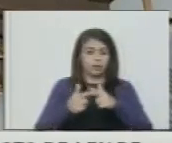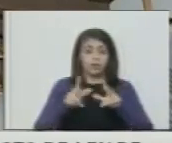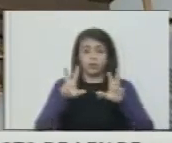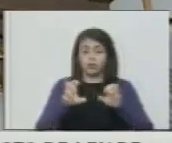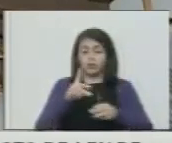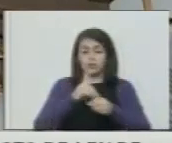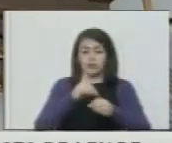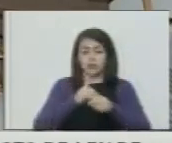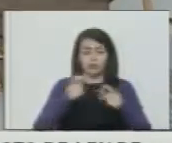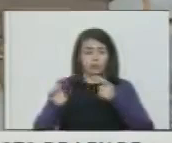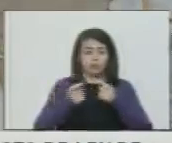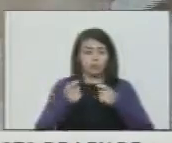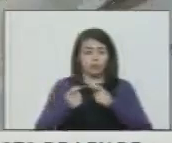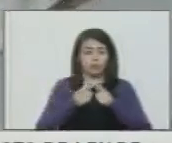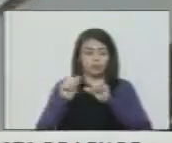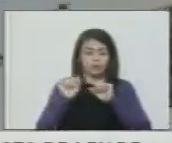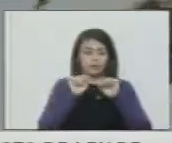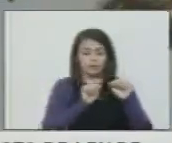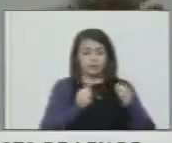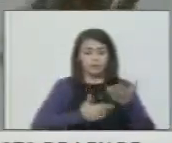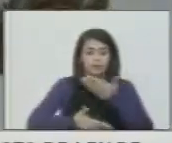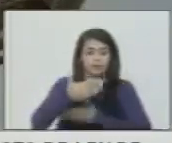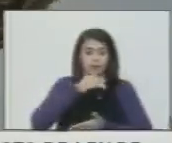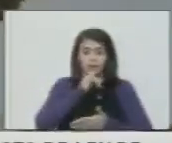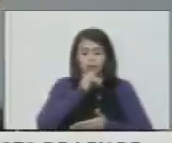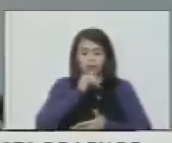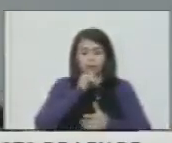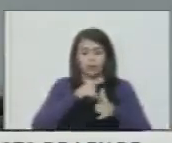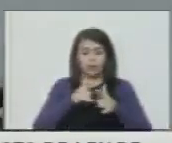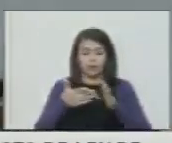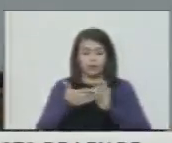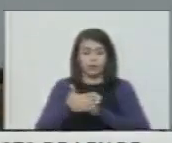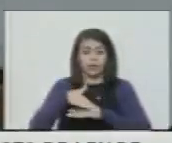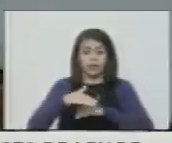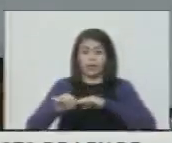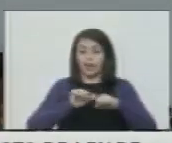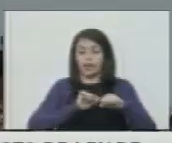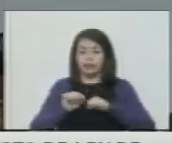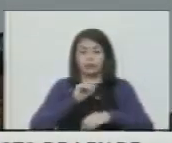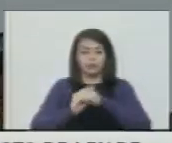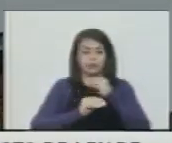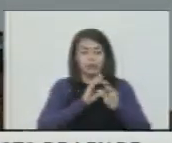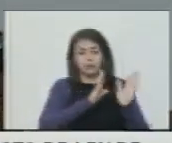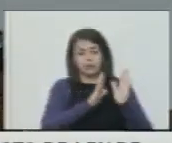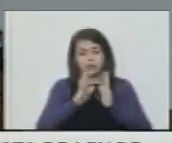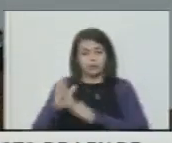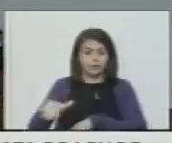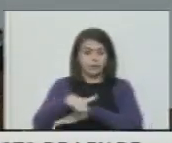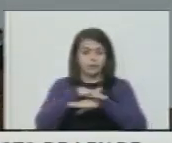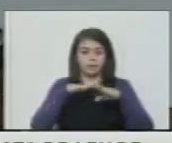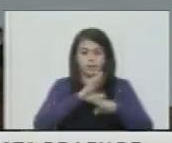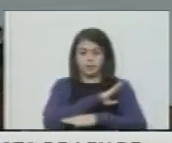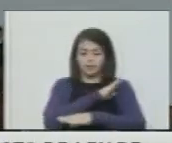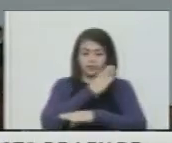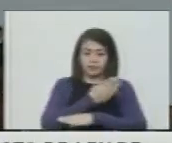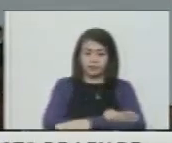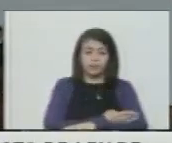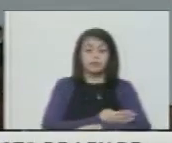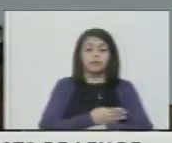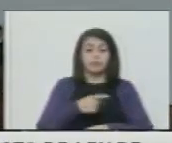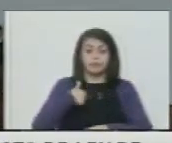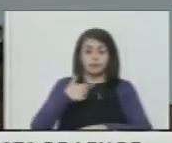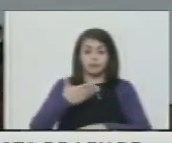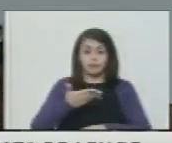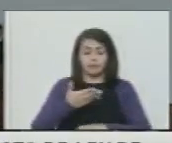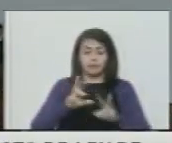control, actualizar las regulaciones preventivas e intercambiar informaciones. Estas acciones se coordinarán con el Ministerio del Poder